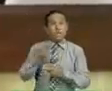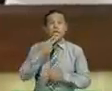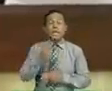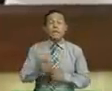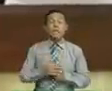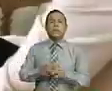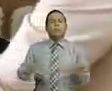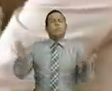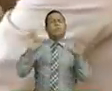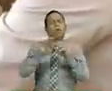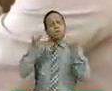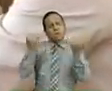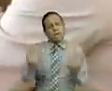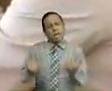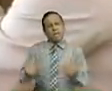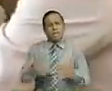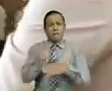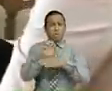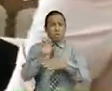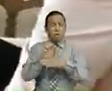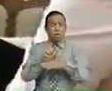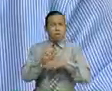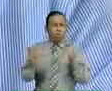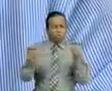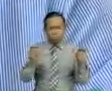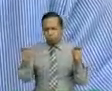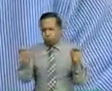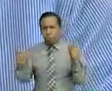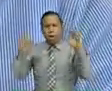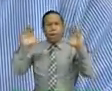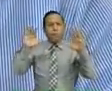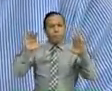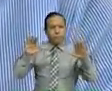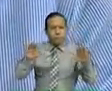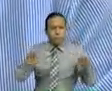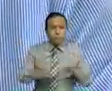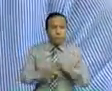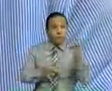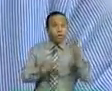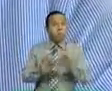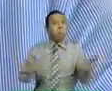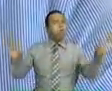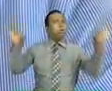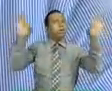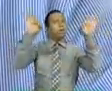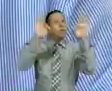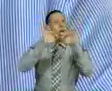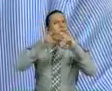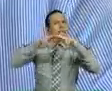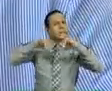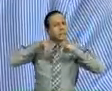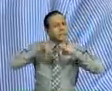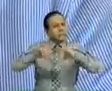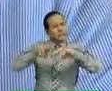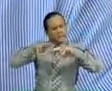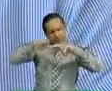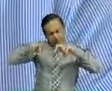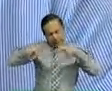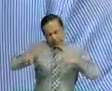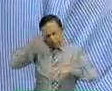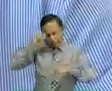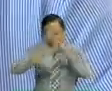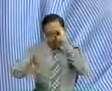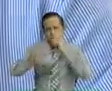nuestro territorio se está controlando, buscan reforzar conocimientos. La parte que quiero hacer énfasis es en la parte